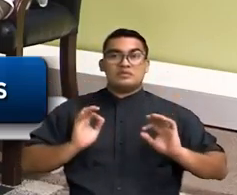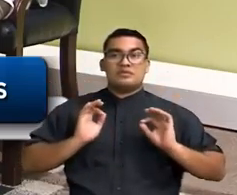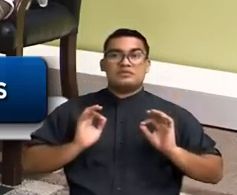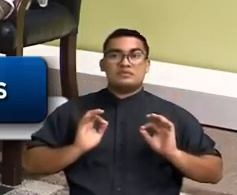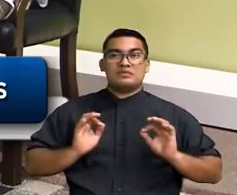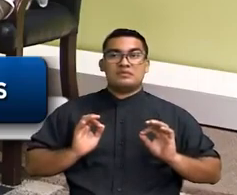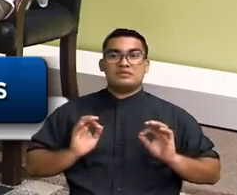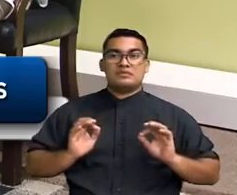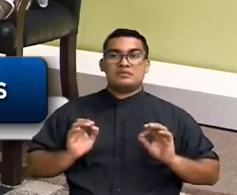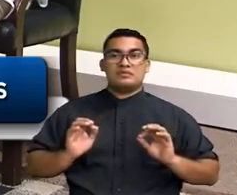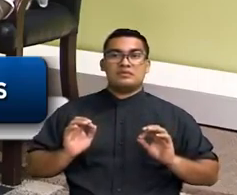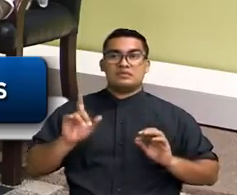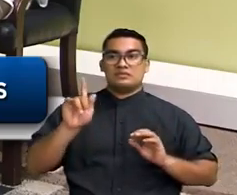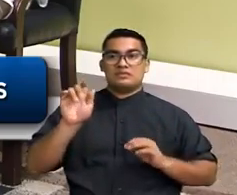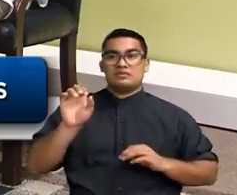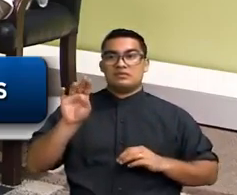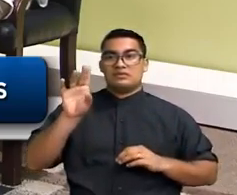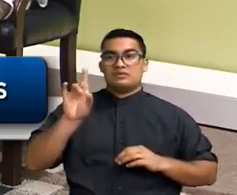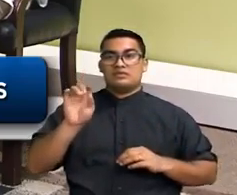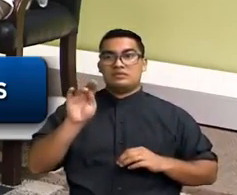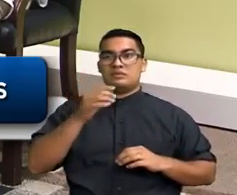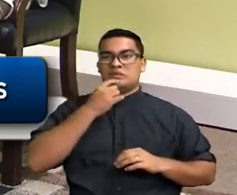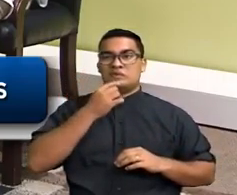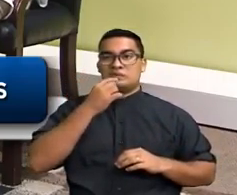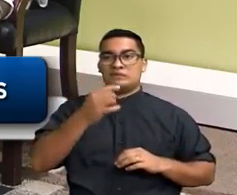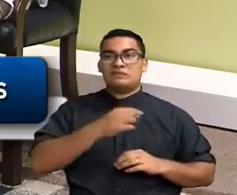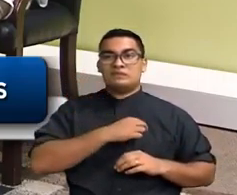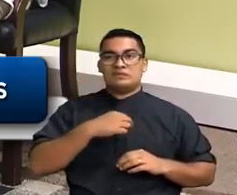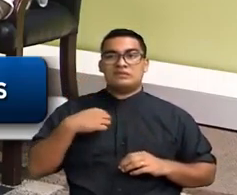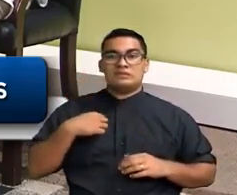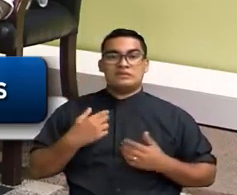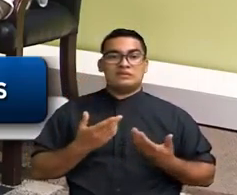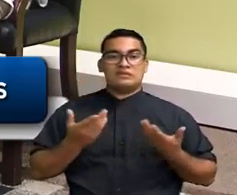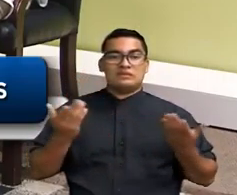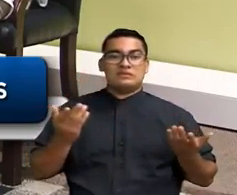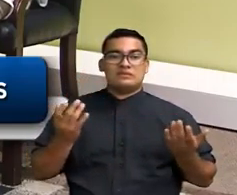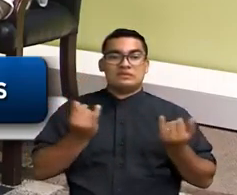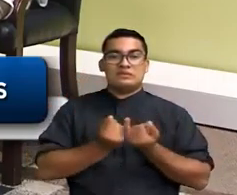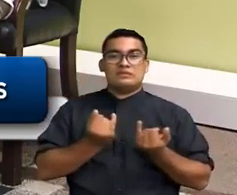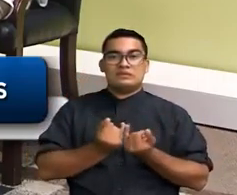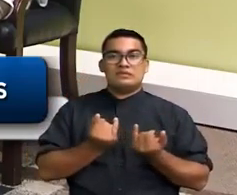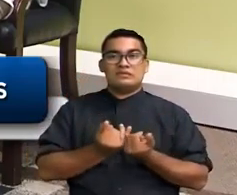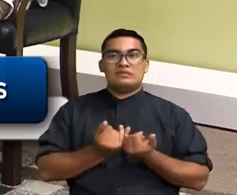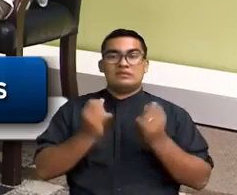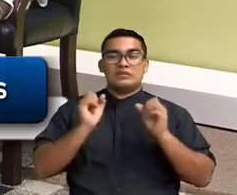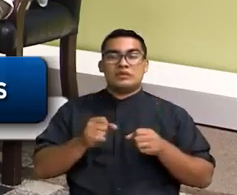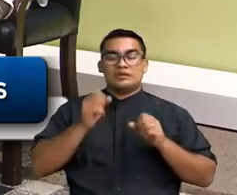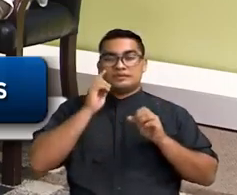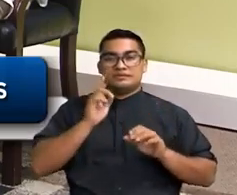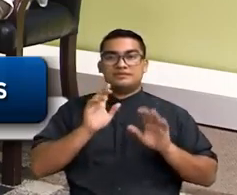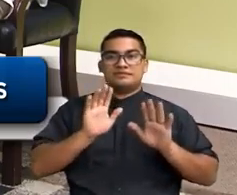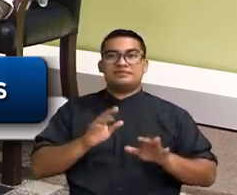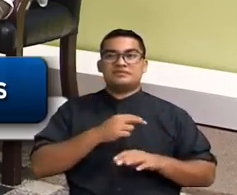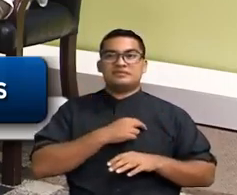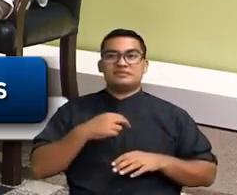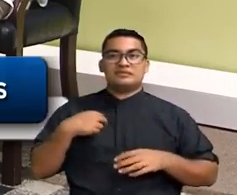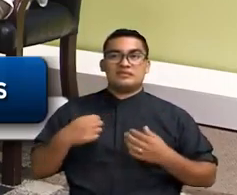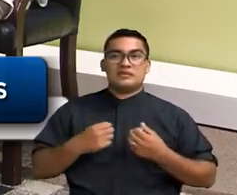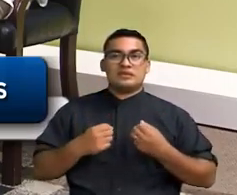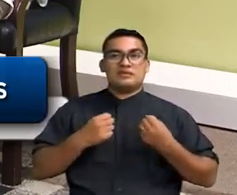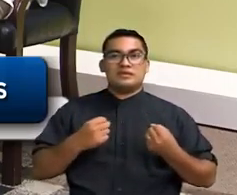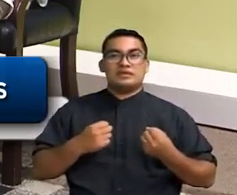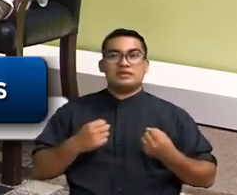parte del tendón aquiliano, que es uno de los que más se rompen los atletas, protegernos, calentar, fortalecer, y